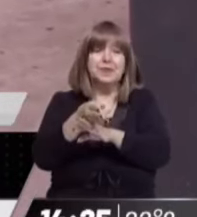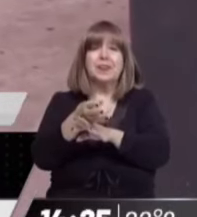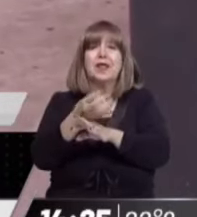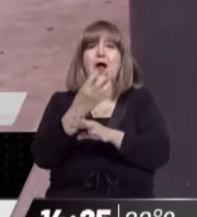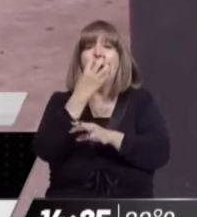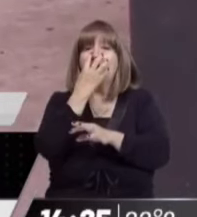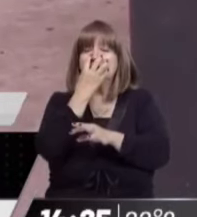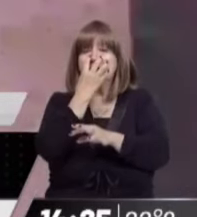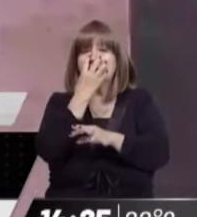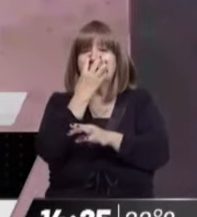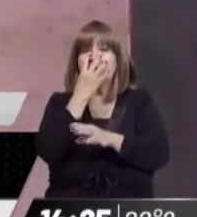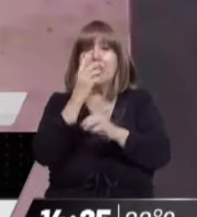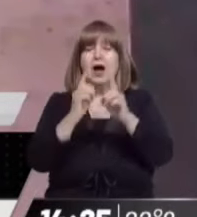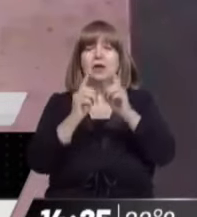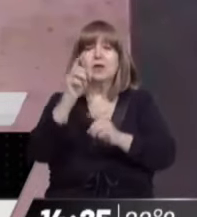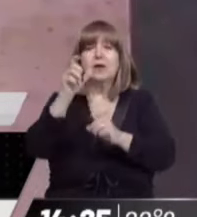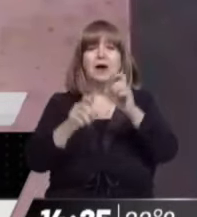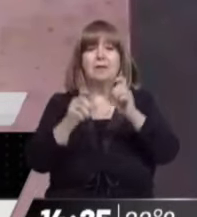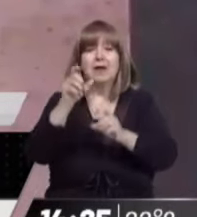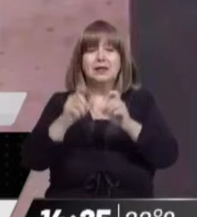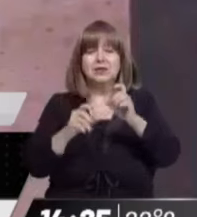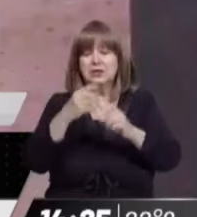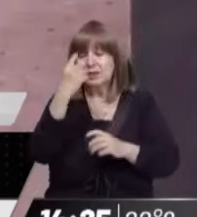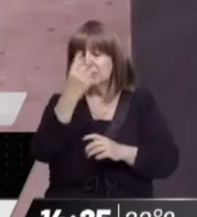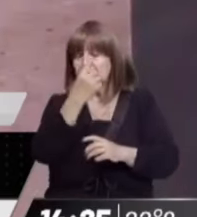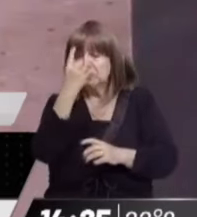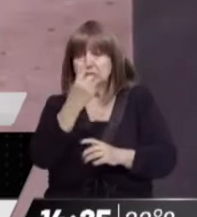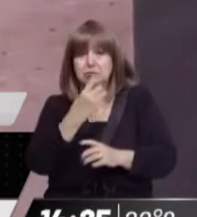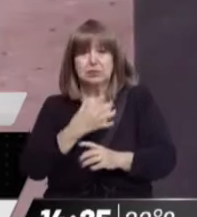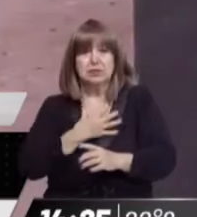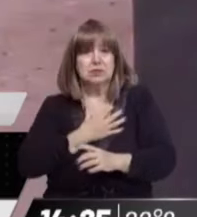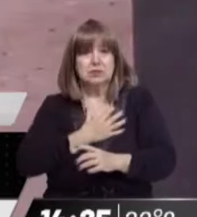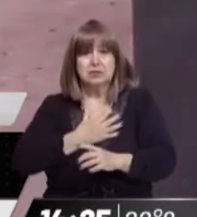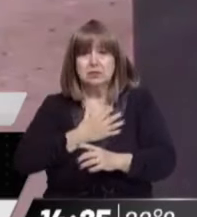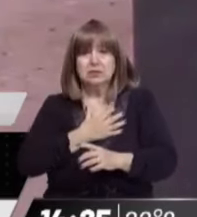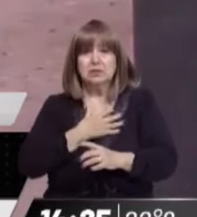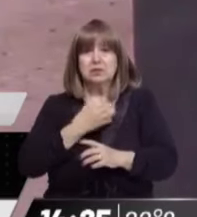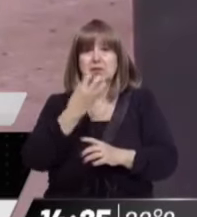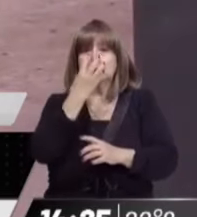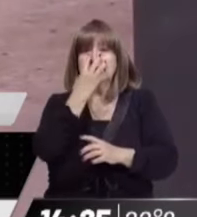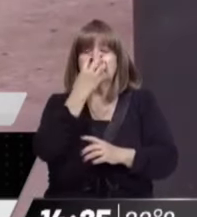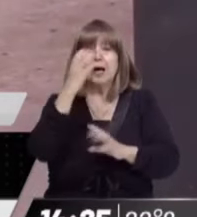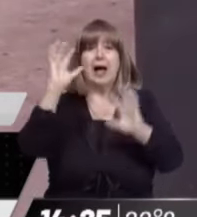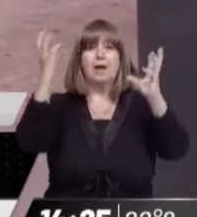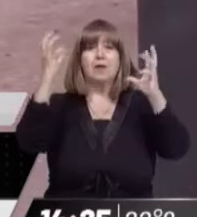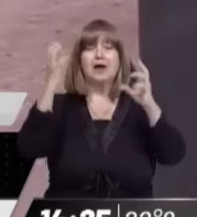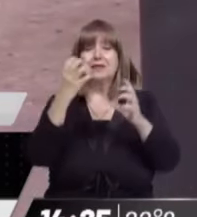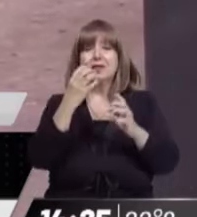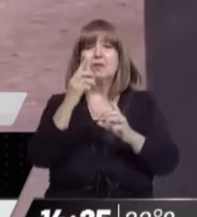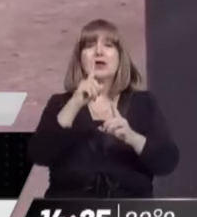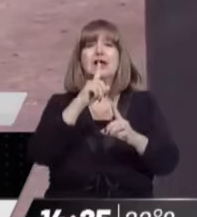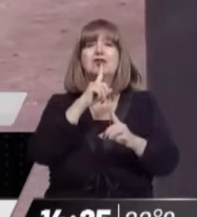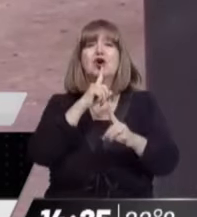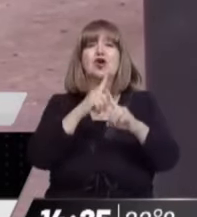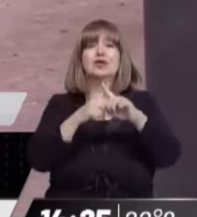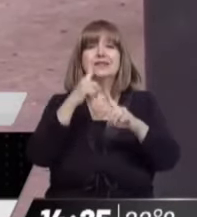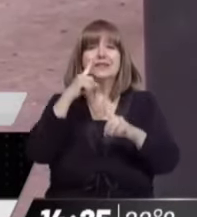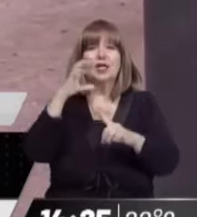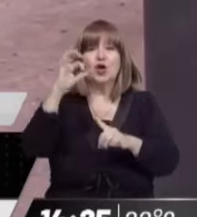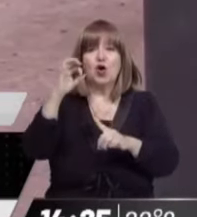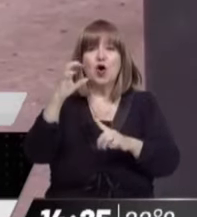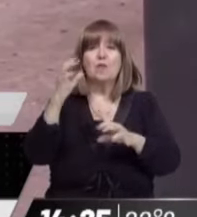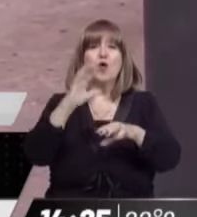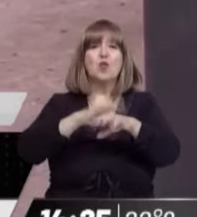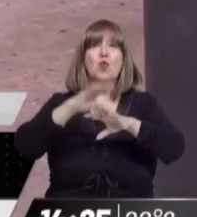aportando oxígeno a algunas personas, claro, que ya han empezado a sentirse mal justamente por el efecto tóxico de